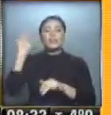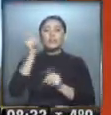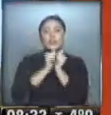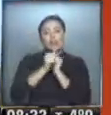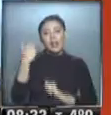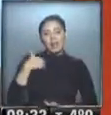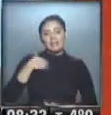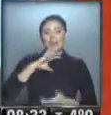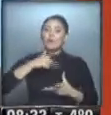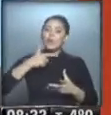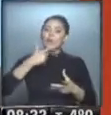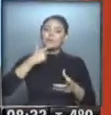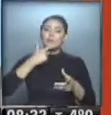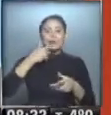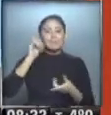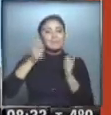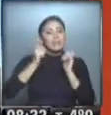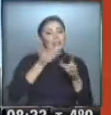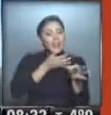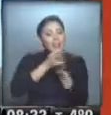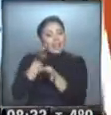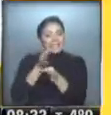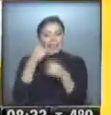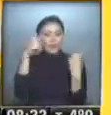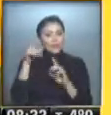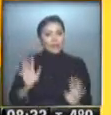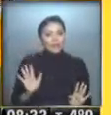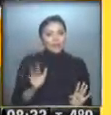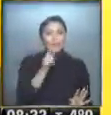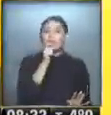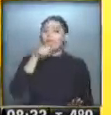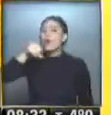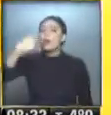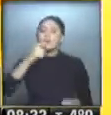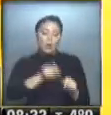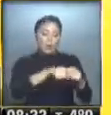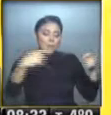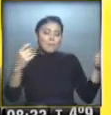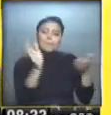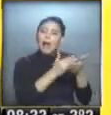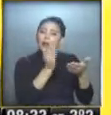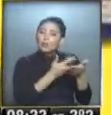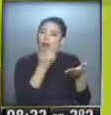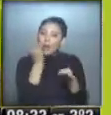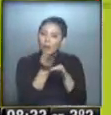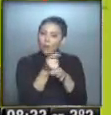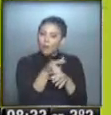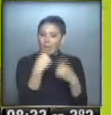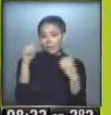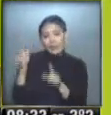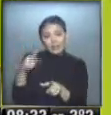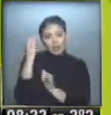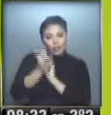historia argentina de una manera didáctica y definitivamente diferente a la que pueden ver en los manuales clásicos de colegios.